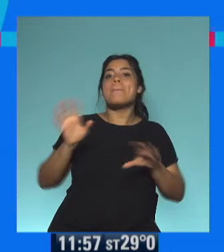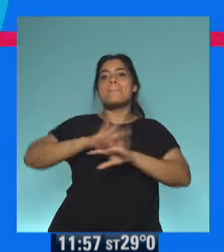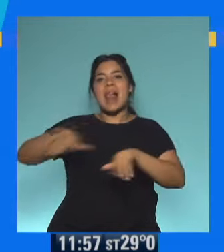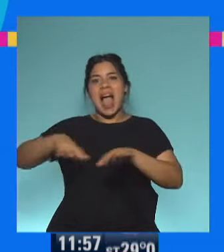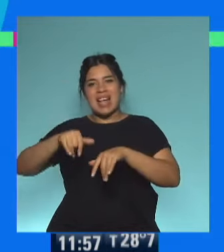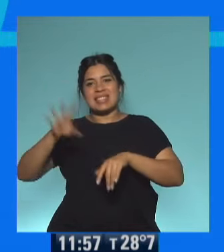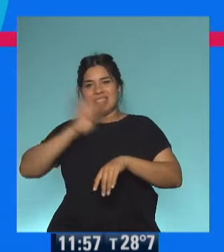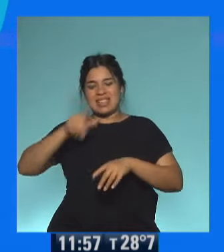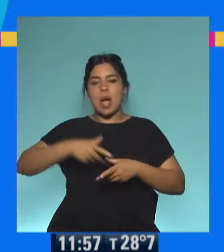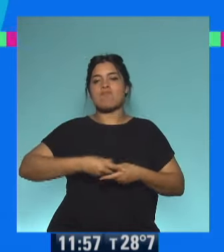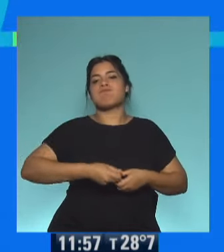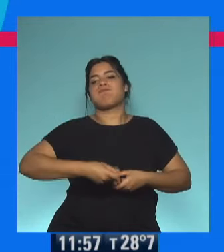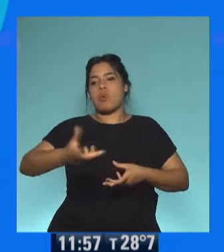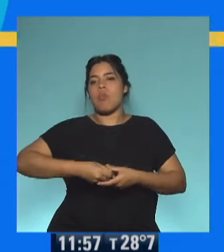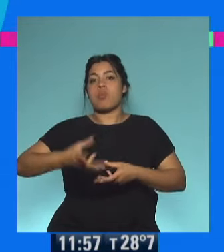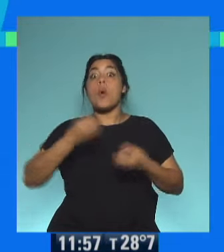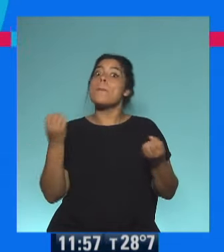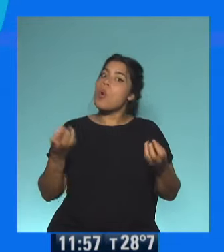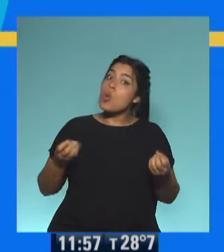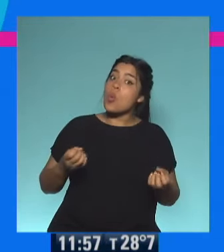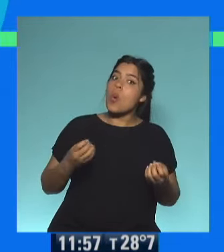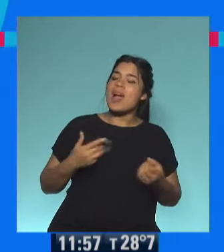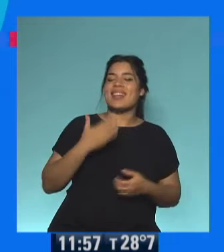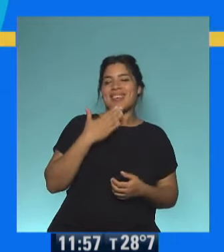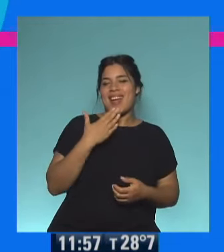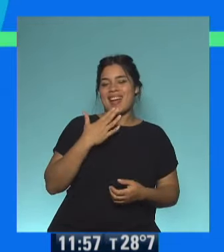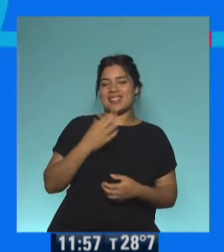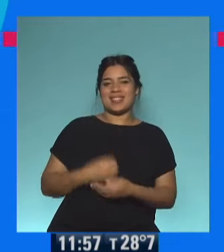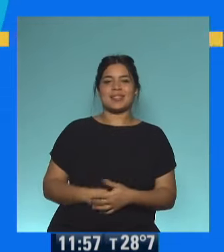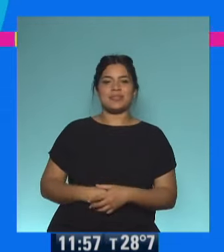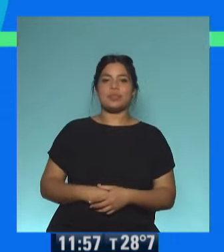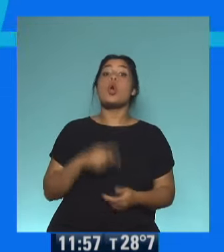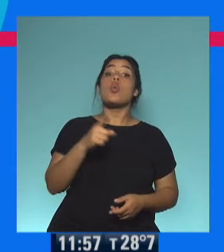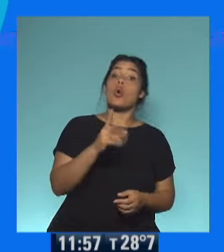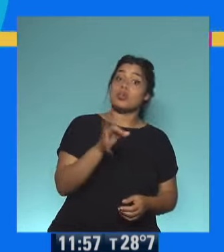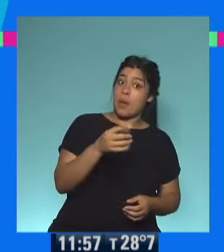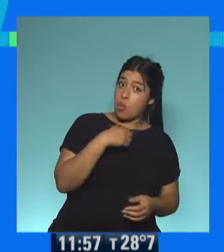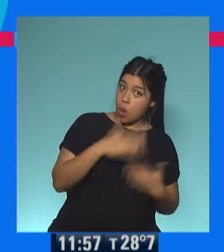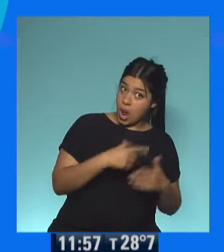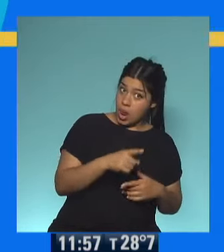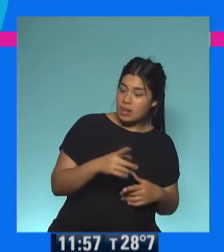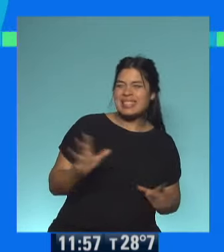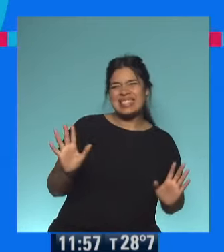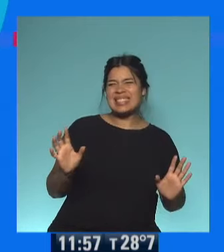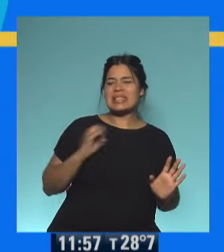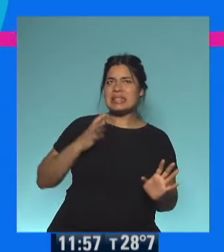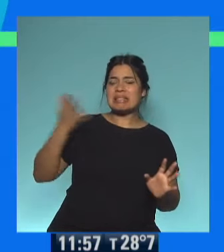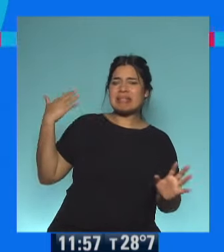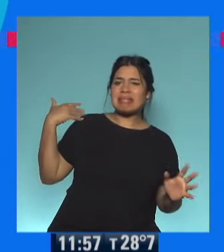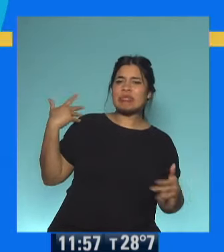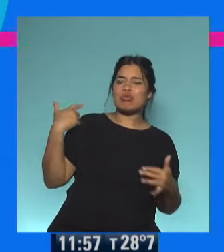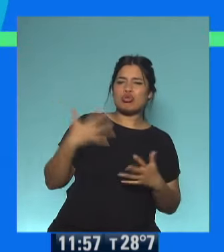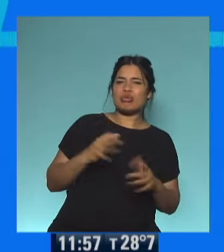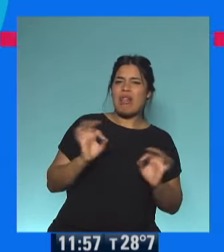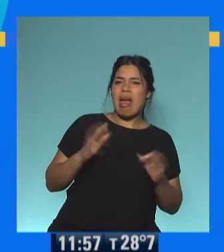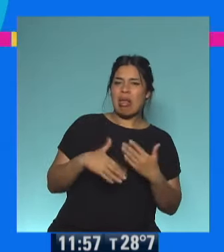plaza. No lo pensé, el tejo. Muy bueno, Juli, gracias por compartirlo. ¿Cómo sos vos en el tejo, Agus? Hace mucho que no juego, ¿eh? Iván de San